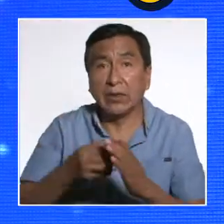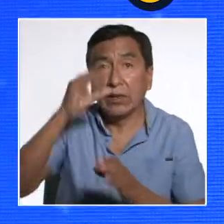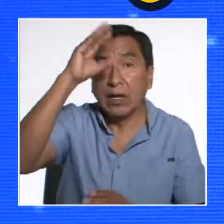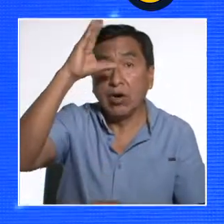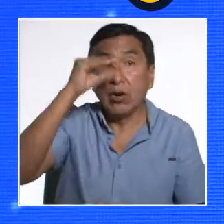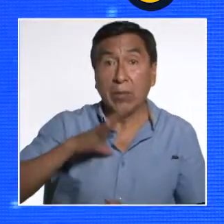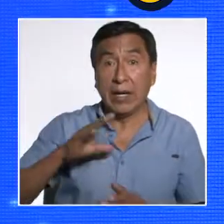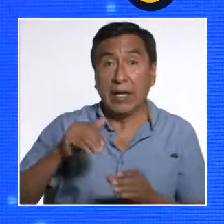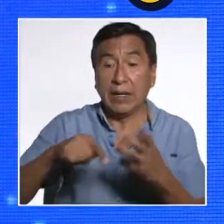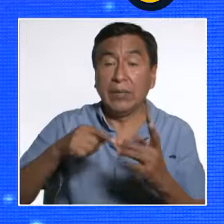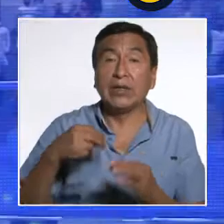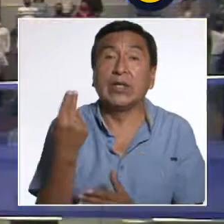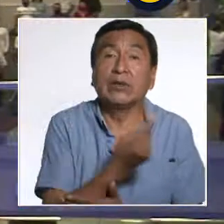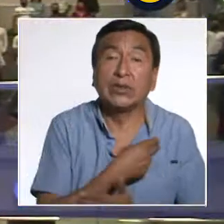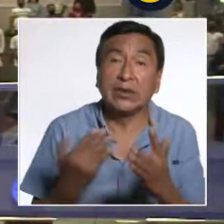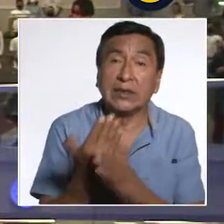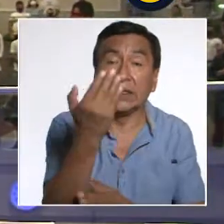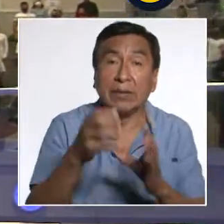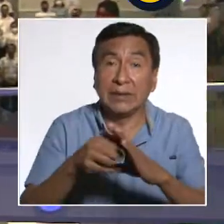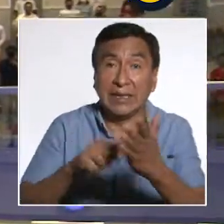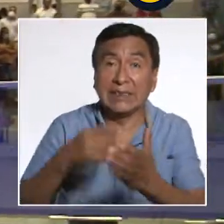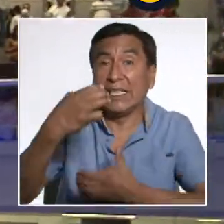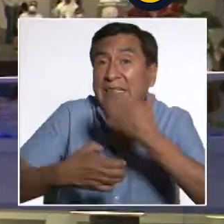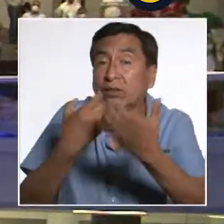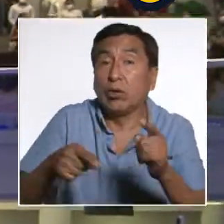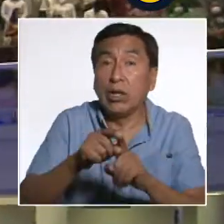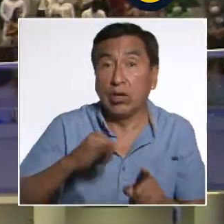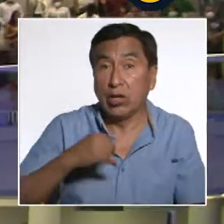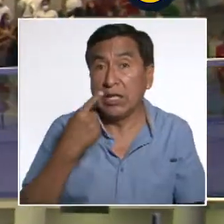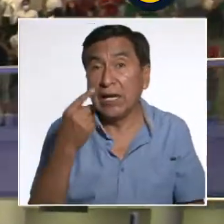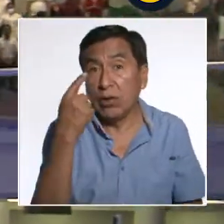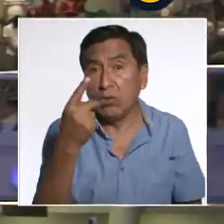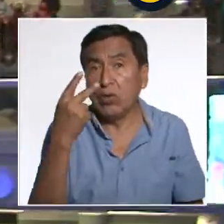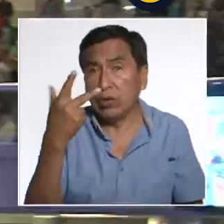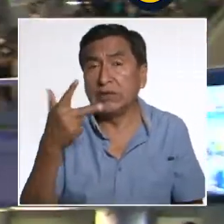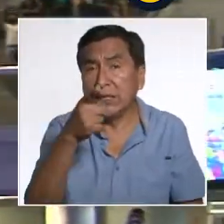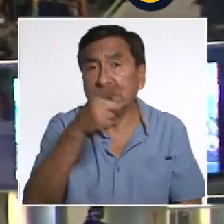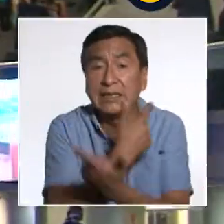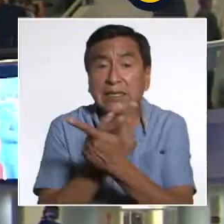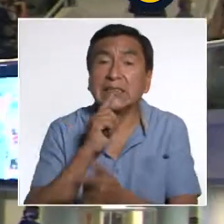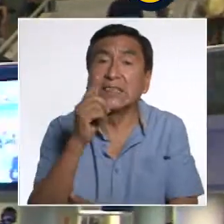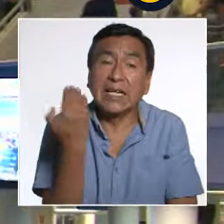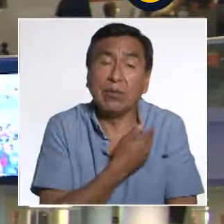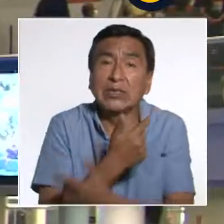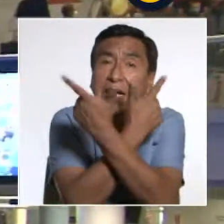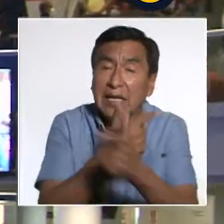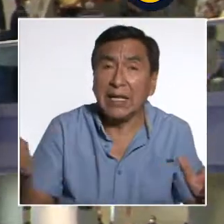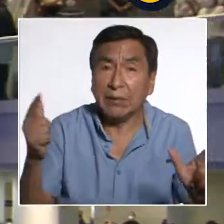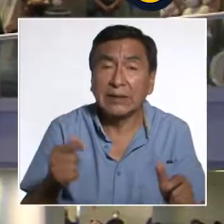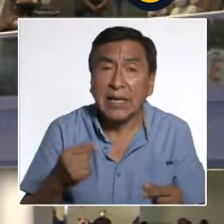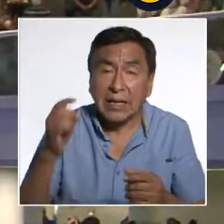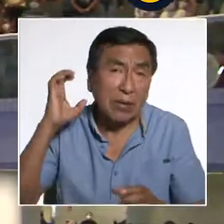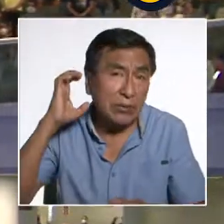nosotros. Y a través de este grito, a la cuenta de tres, usted y yo seremos libres. A la cuenta de tres, vamos a